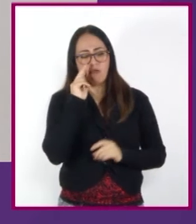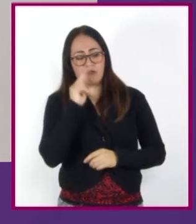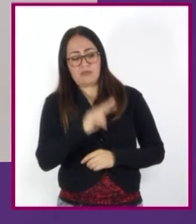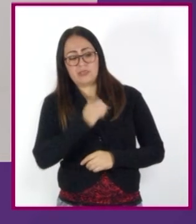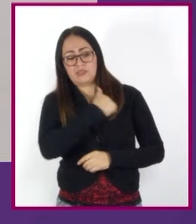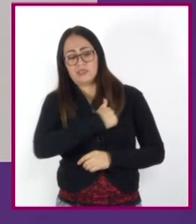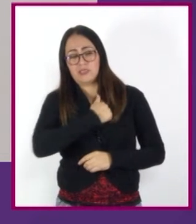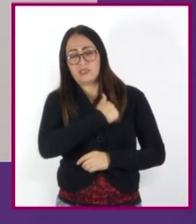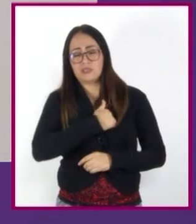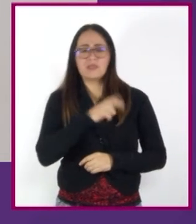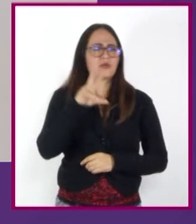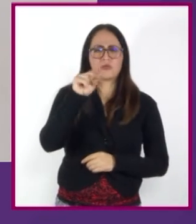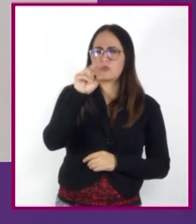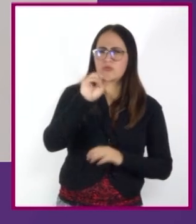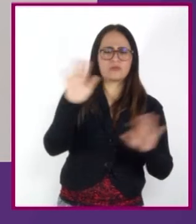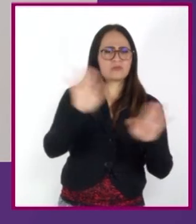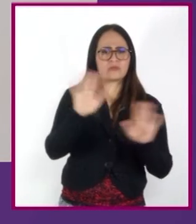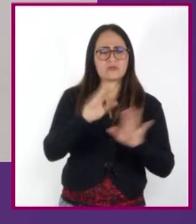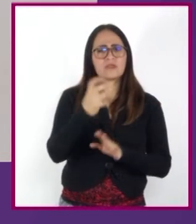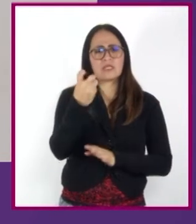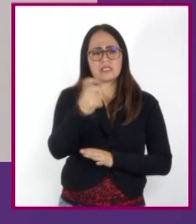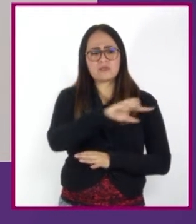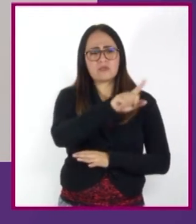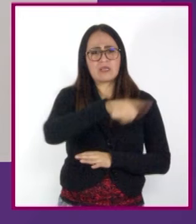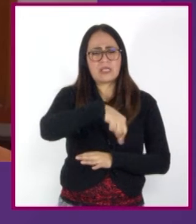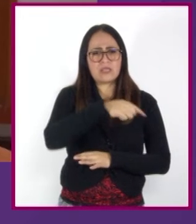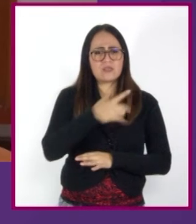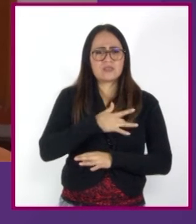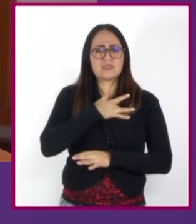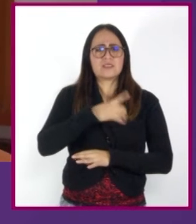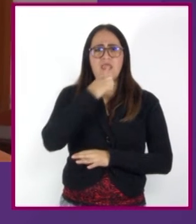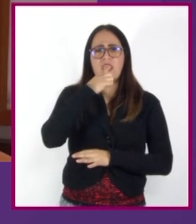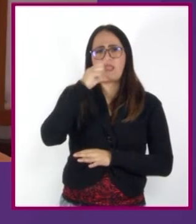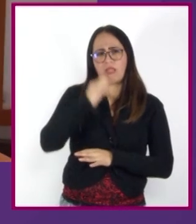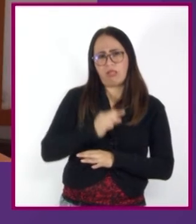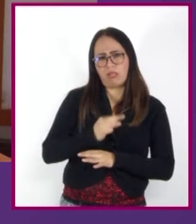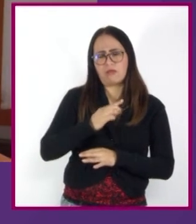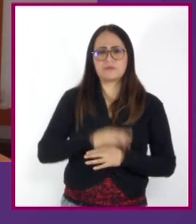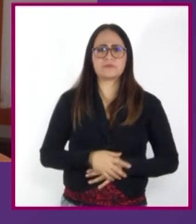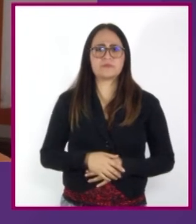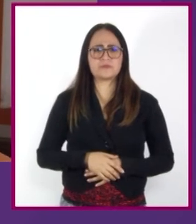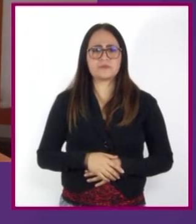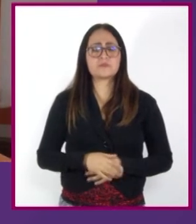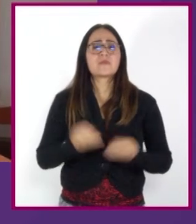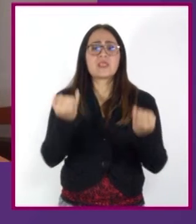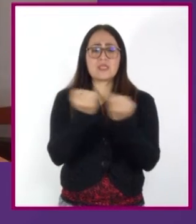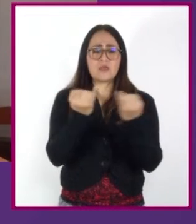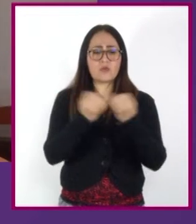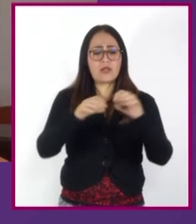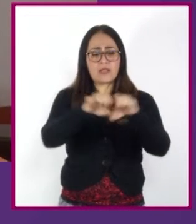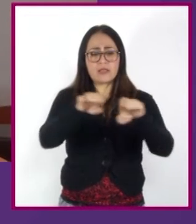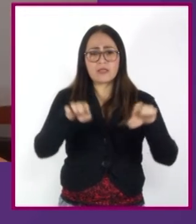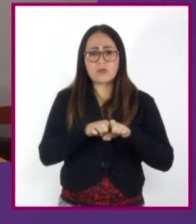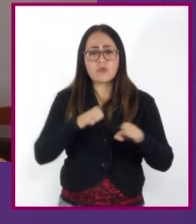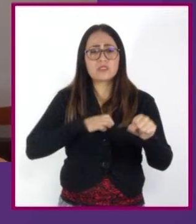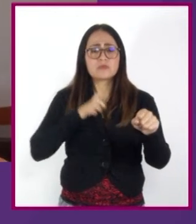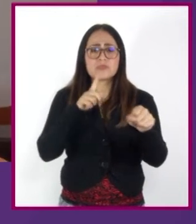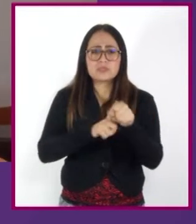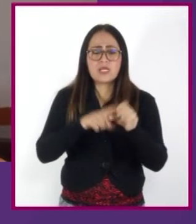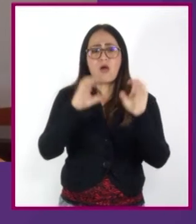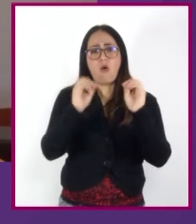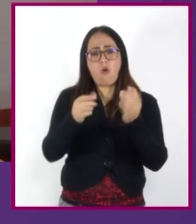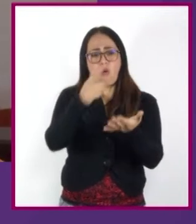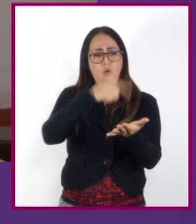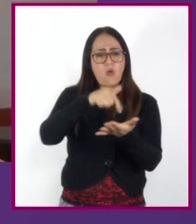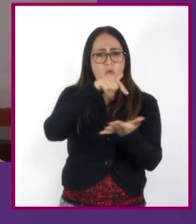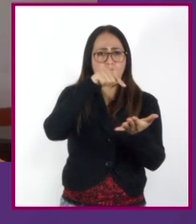con discapacidad. Esto puede dañar su autoestima. Respeta el mobiliario y equipo especial o los lugares designados para